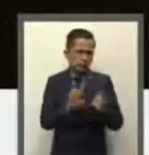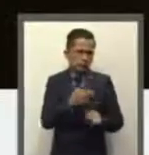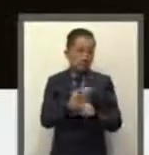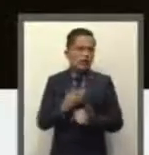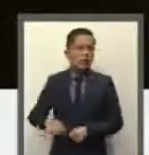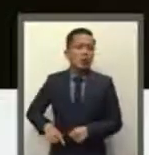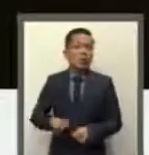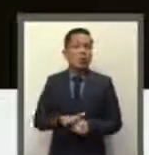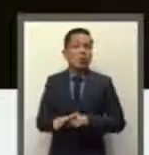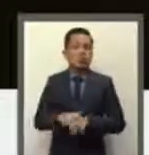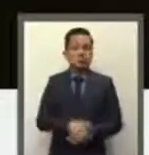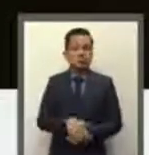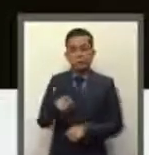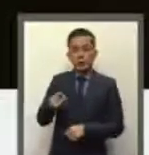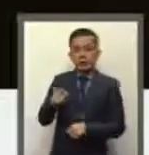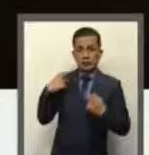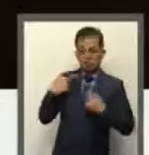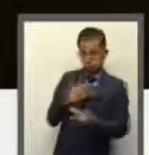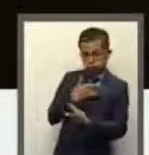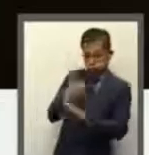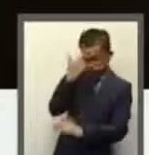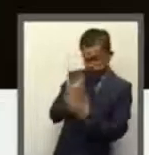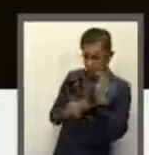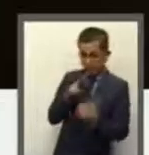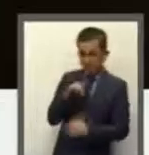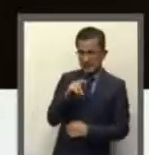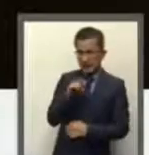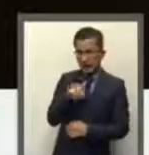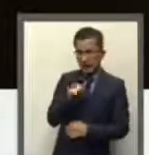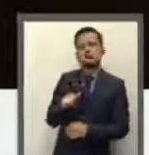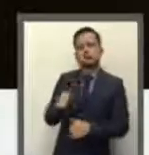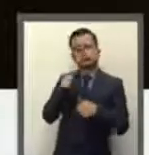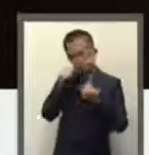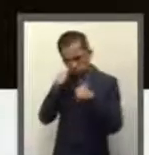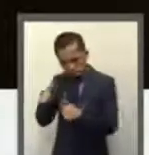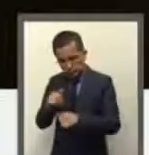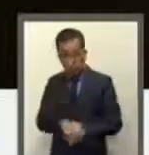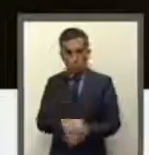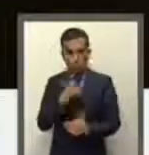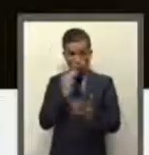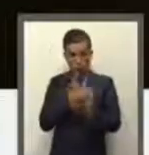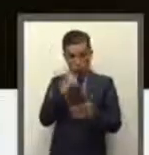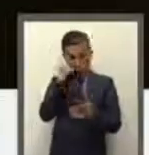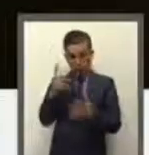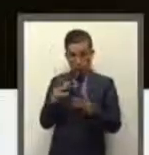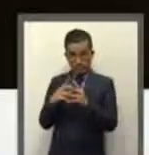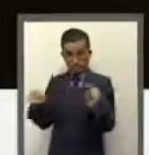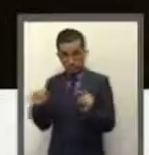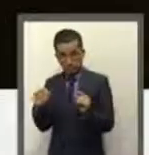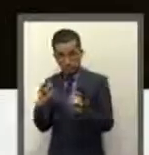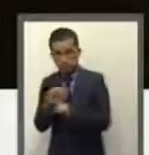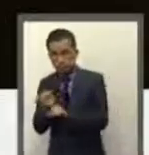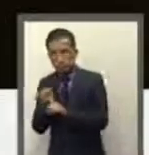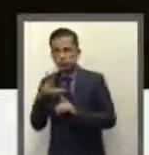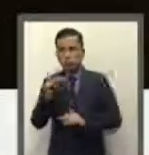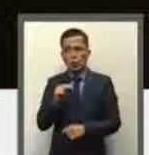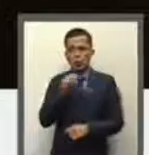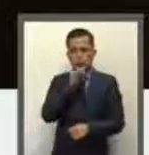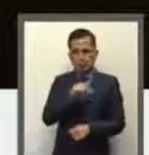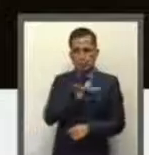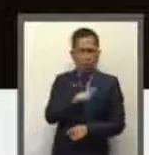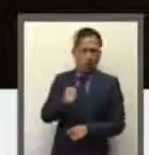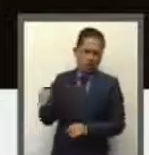Gobernación es la atención a víctimas, pero no solo las que se refiere en el caso de los desaparecidos, sino de otro tipo